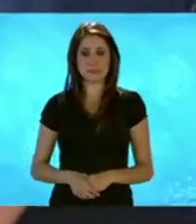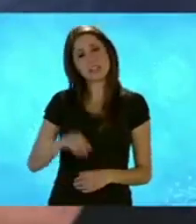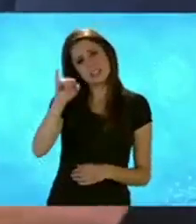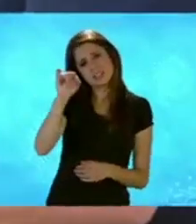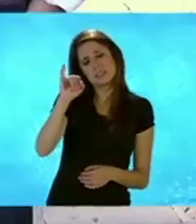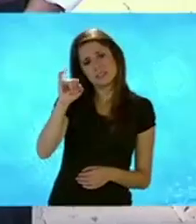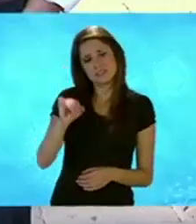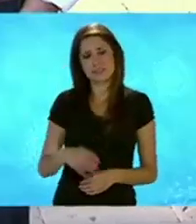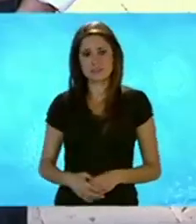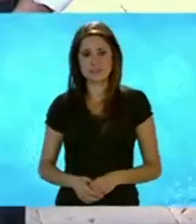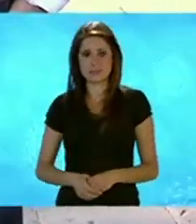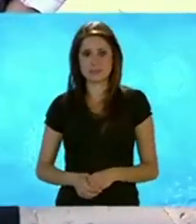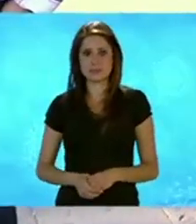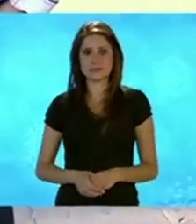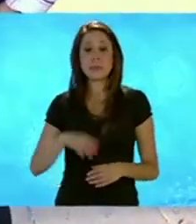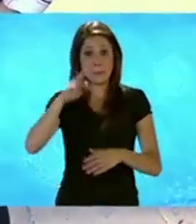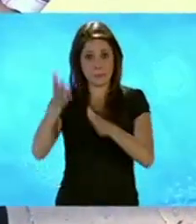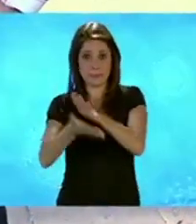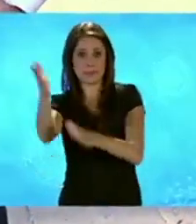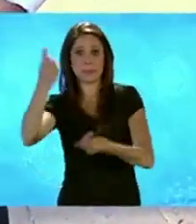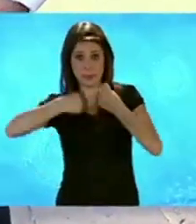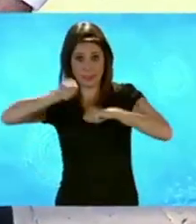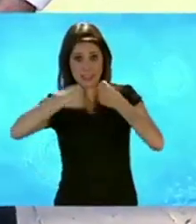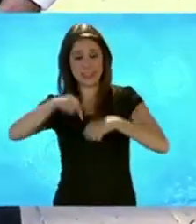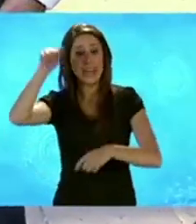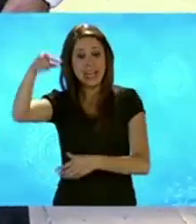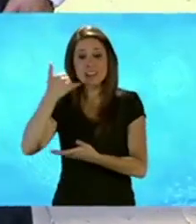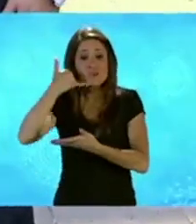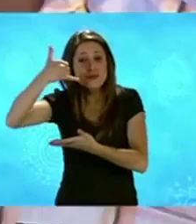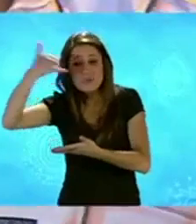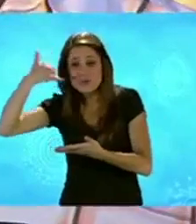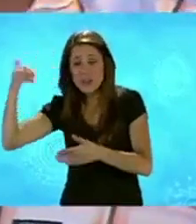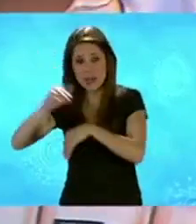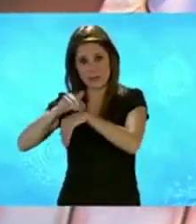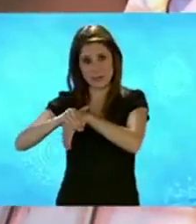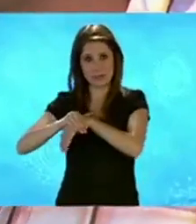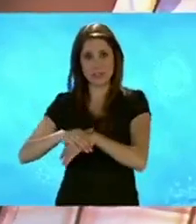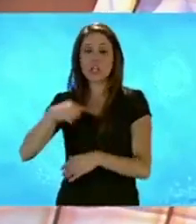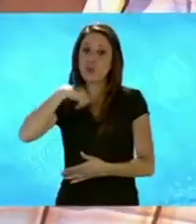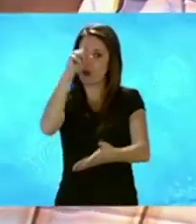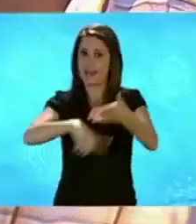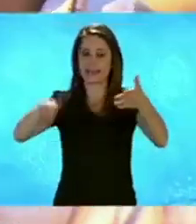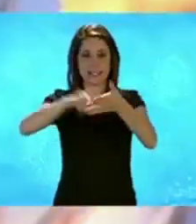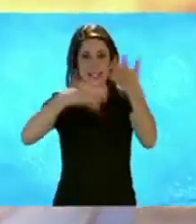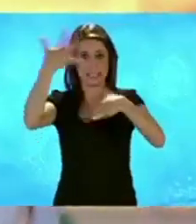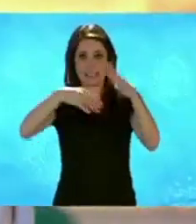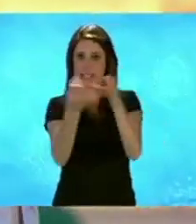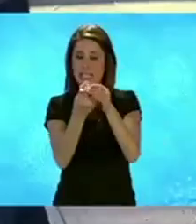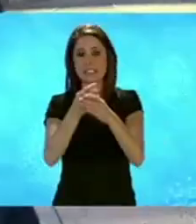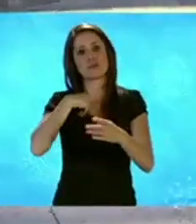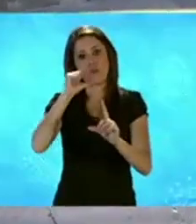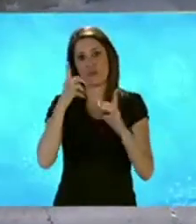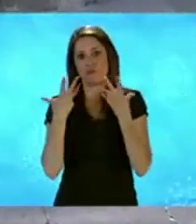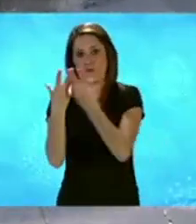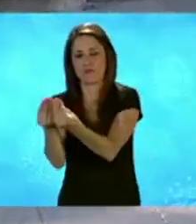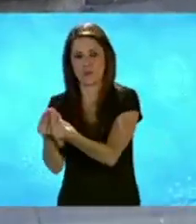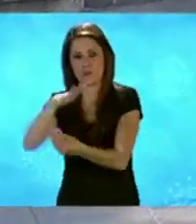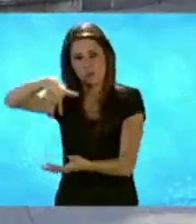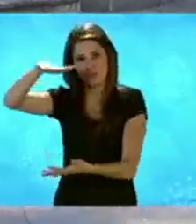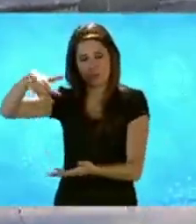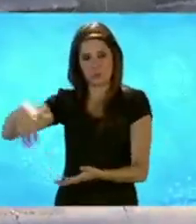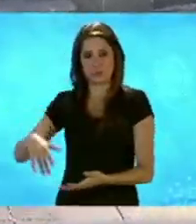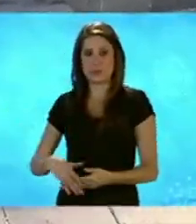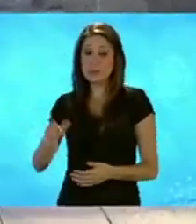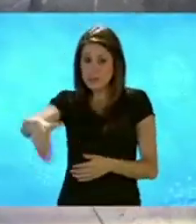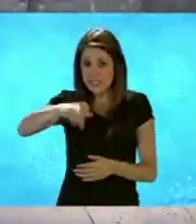Sí. Vamos a la tienda. Ahí les llamaremos por teléfono. Voy a cancelar la clase de señas. Ahorita los alcanzo. Vamos,